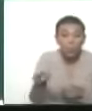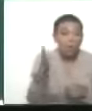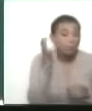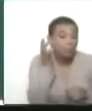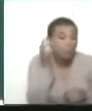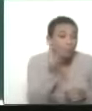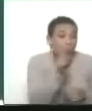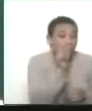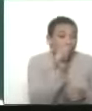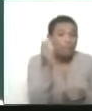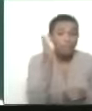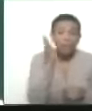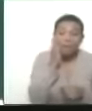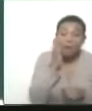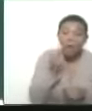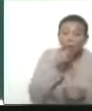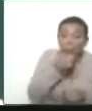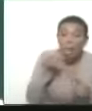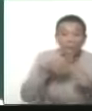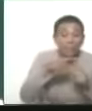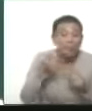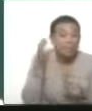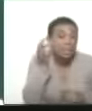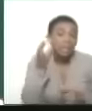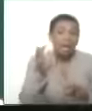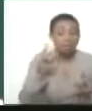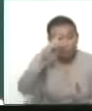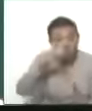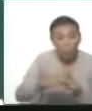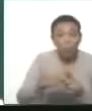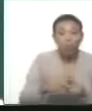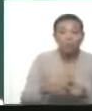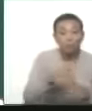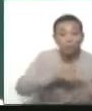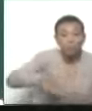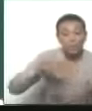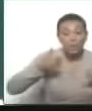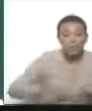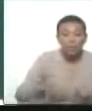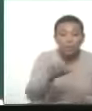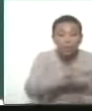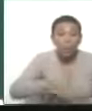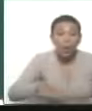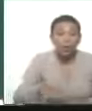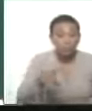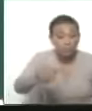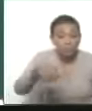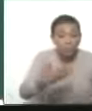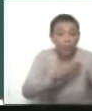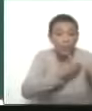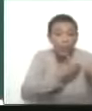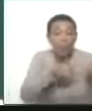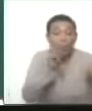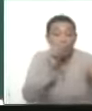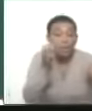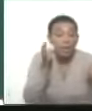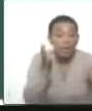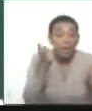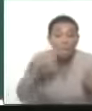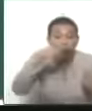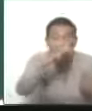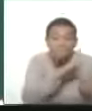mujer madre abuela tía hermana hija está en tus manos hombre venezolano